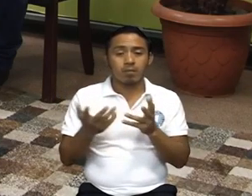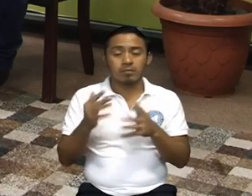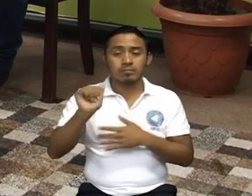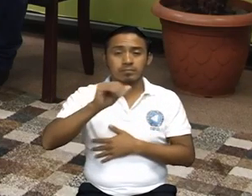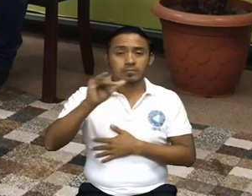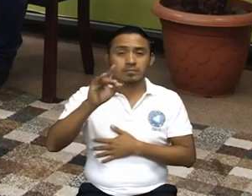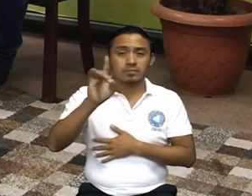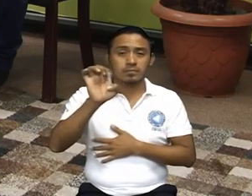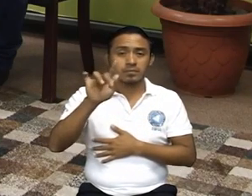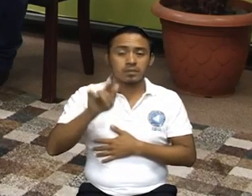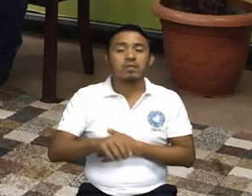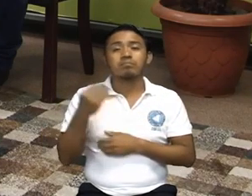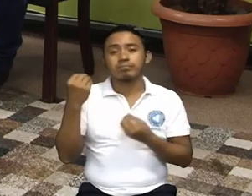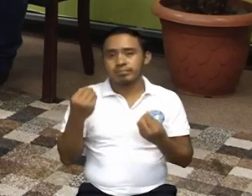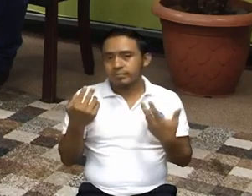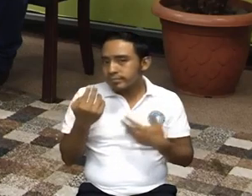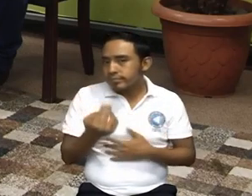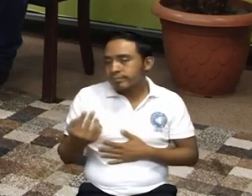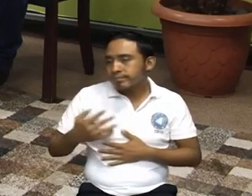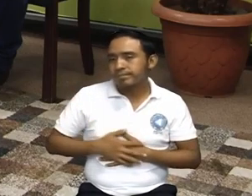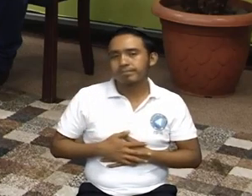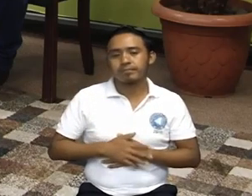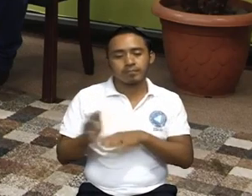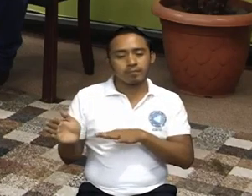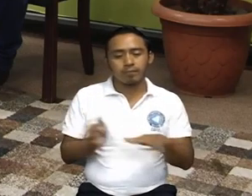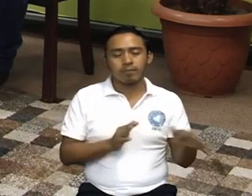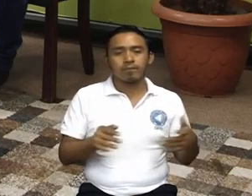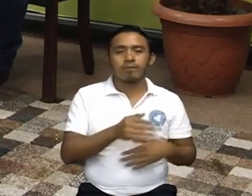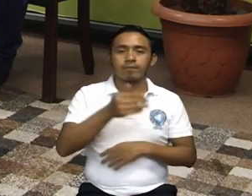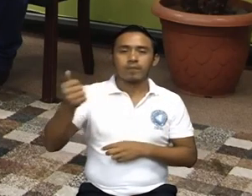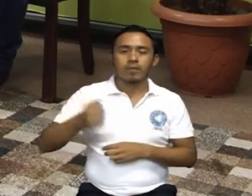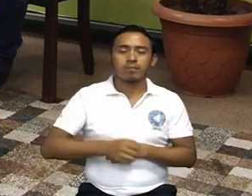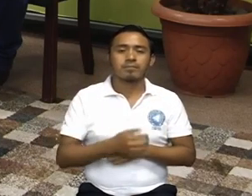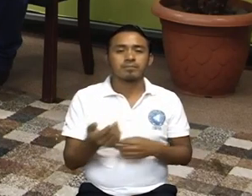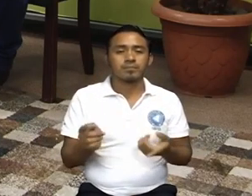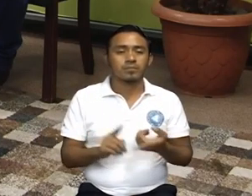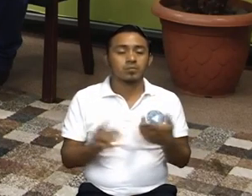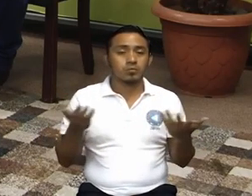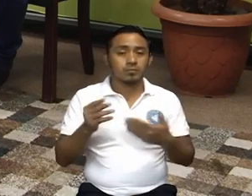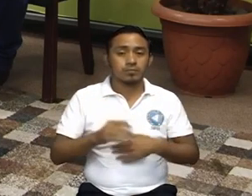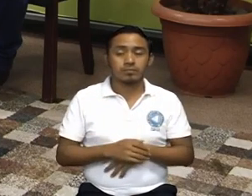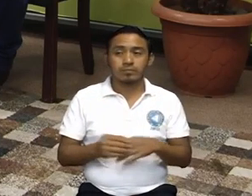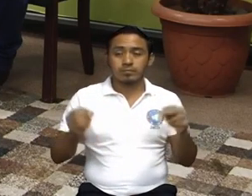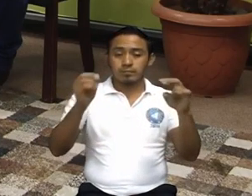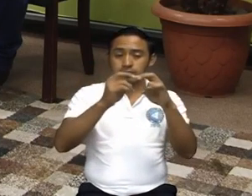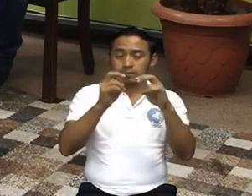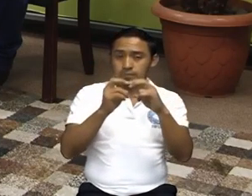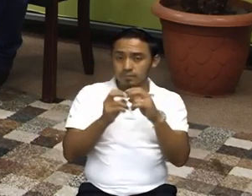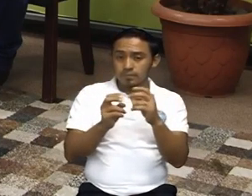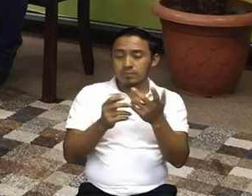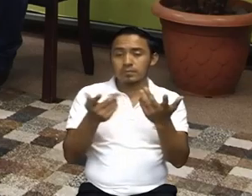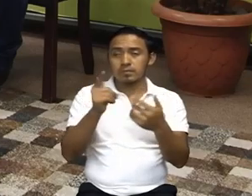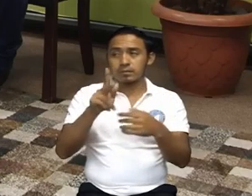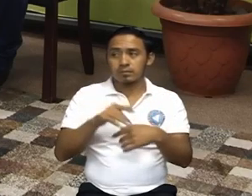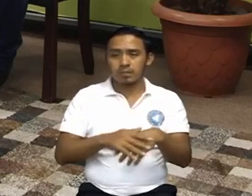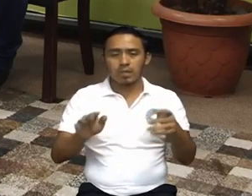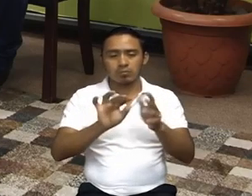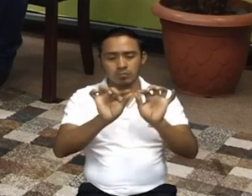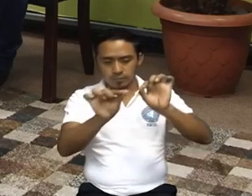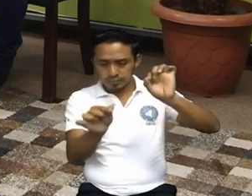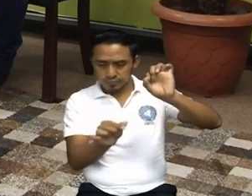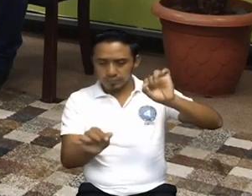la electrocución, que es muy frecuente. También hay que revisar bien los aparatos eléctricos. Hay aparatos que los cables se dañan.